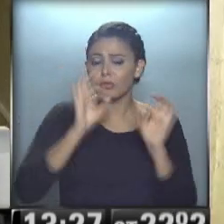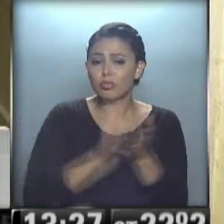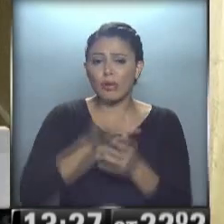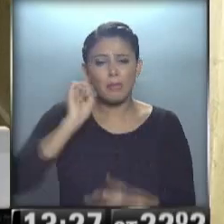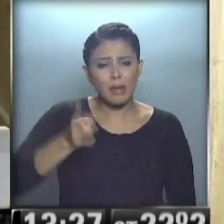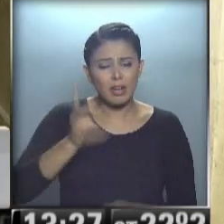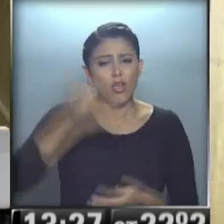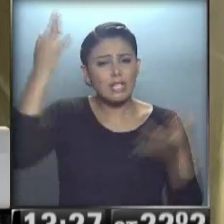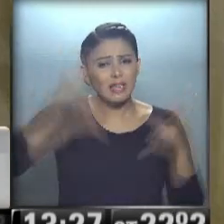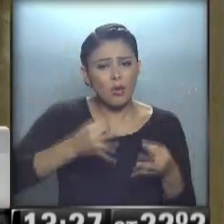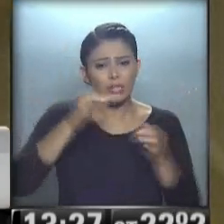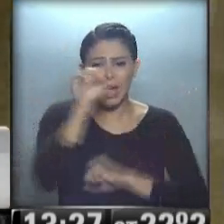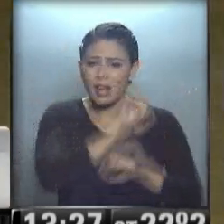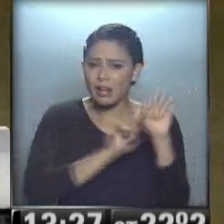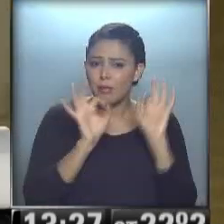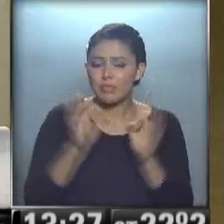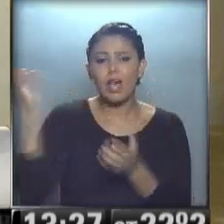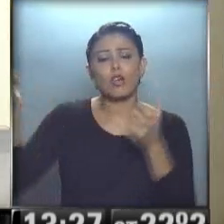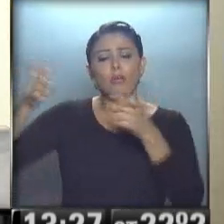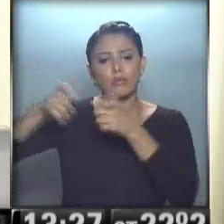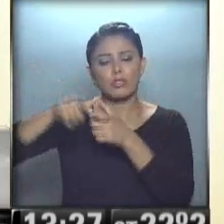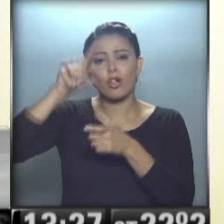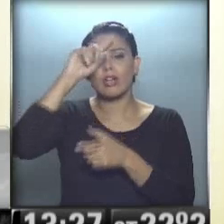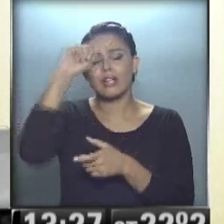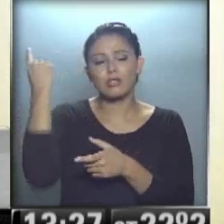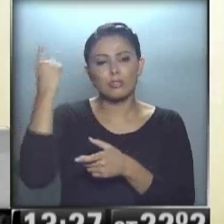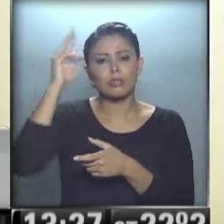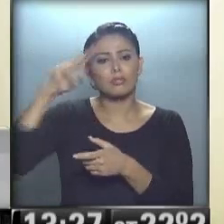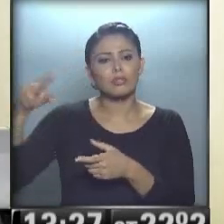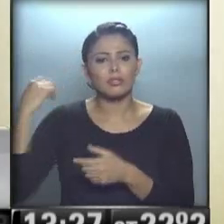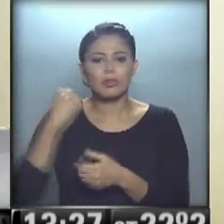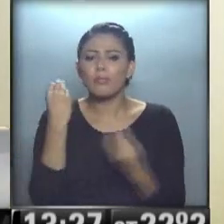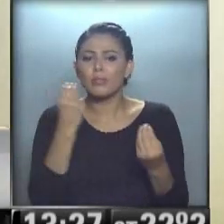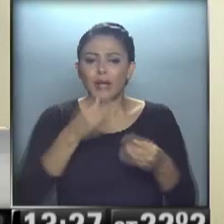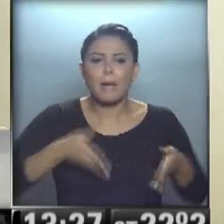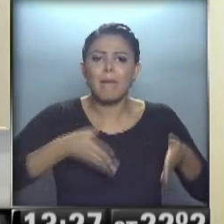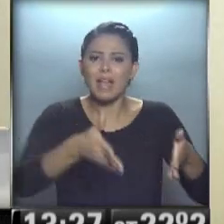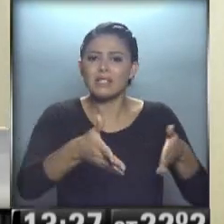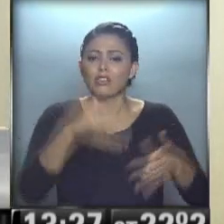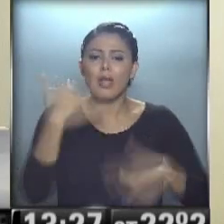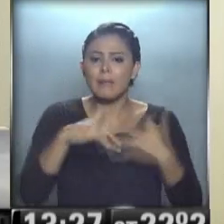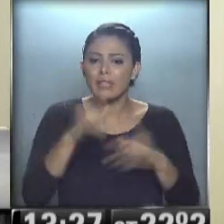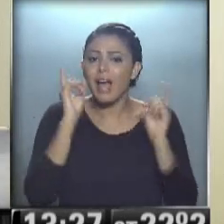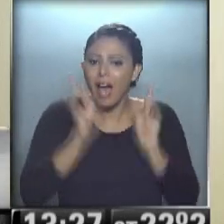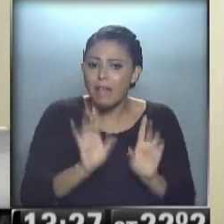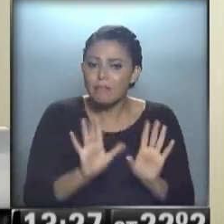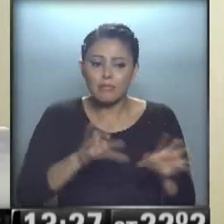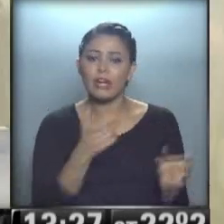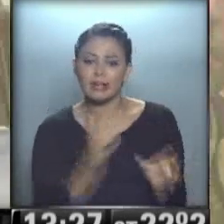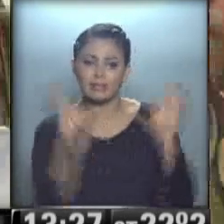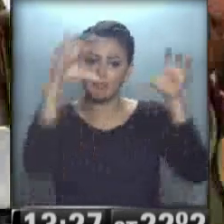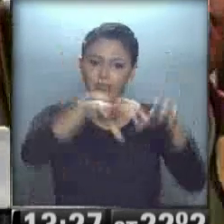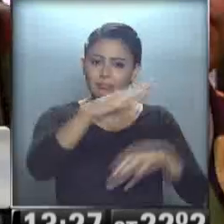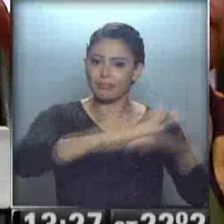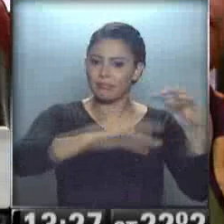de seguridad e higiene, la Comisión Nacional de Museos Históricos, están en los pasillos de evacuación. Ahora se están terminando de